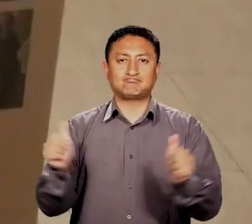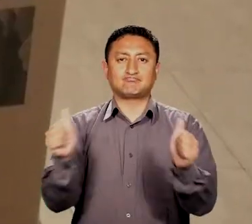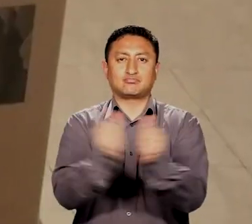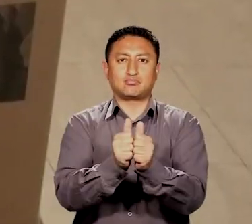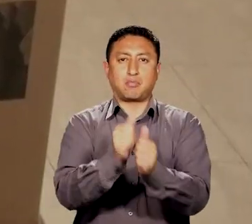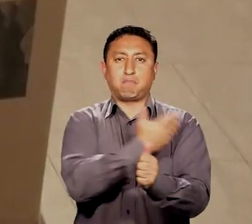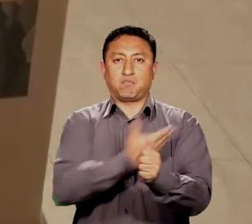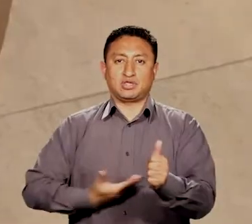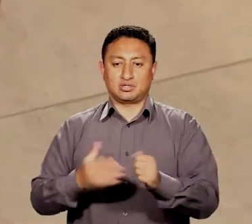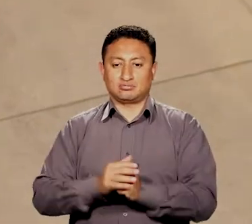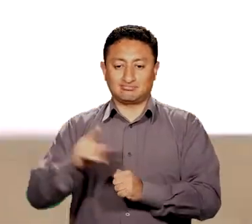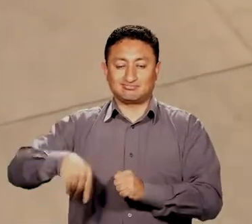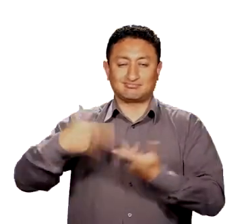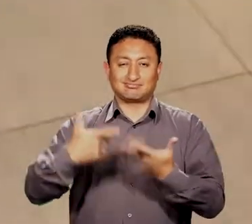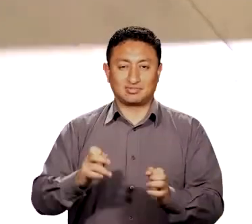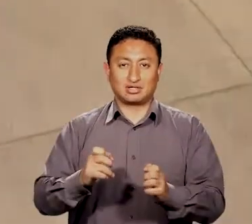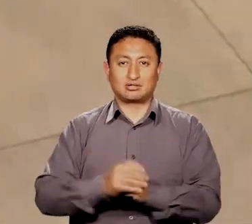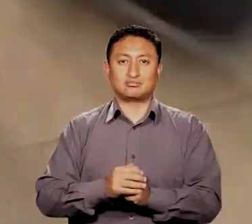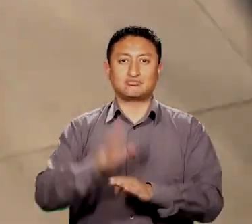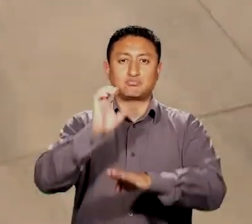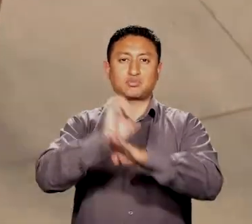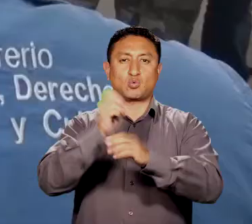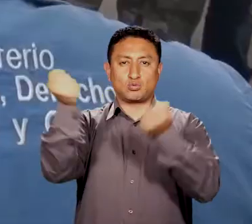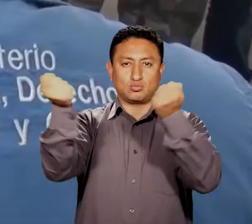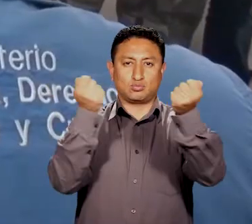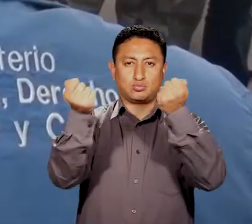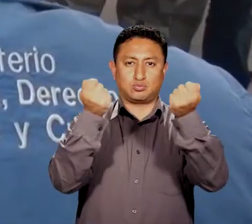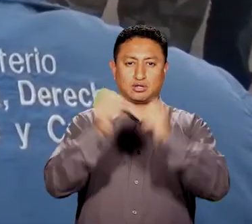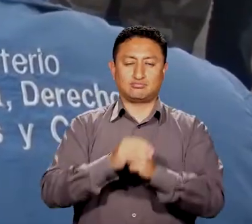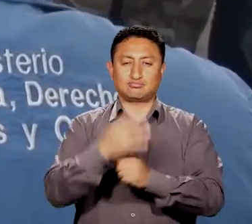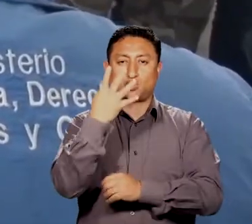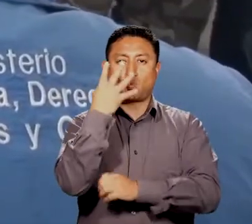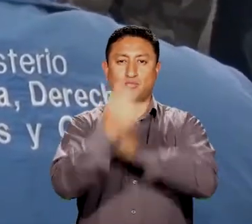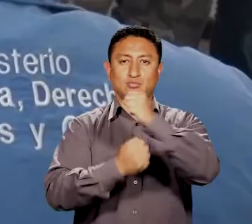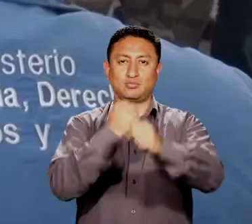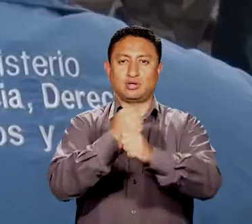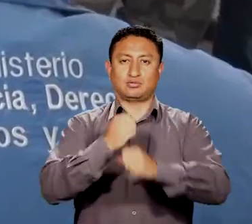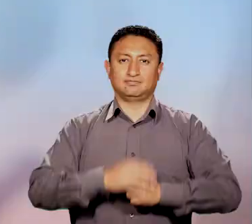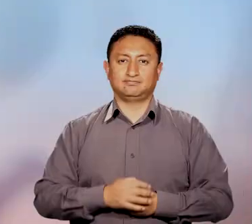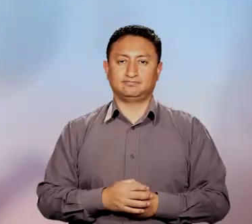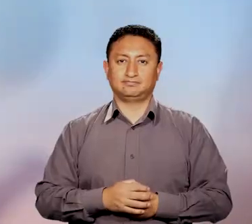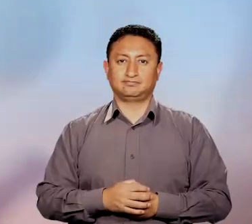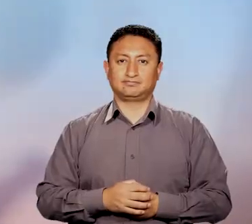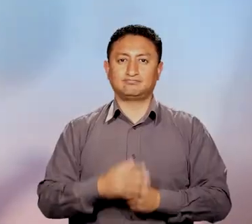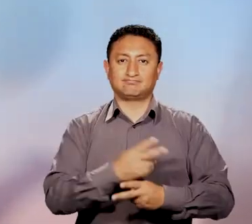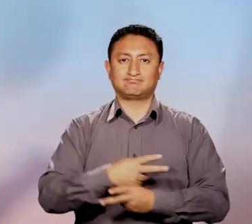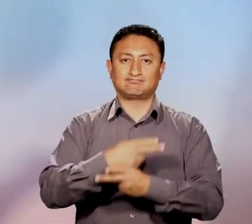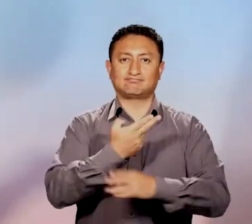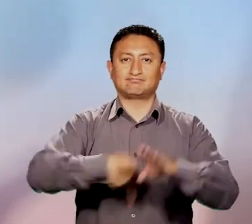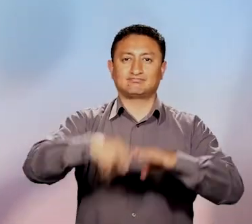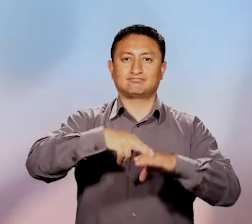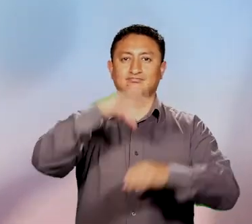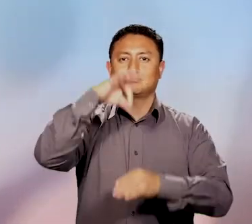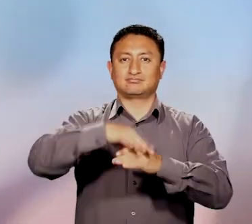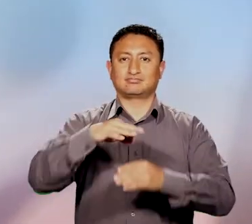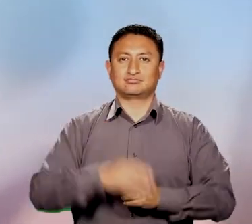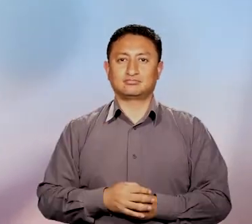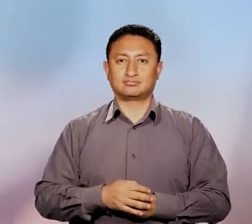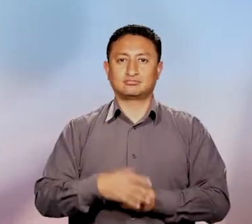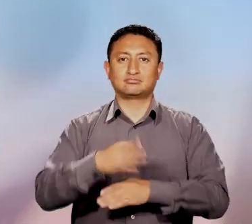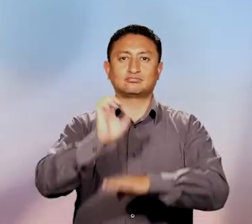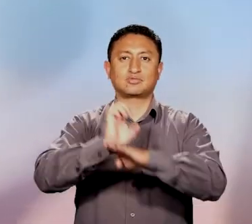binomio presidencial que dirigirá el destino de los ecuatorianos por 4 años. Consejo Nacional